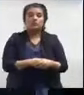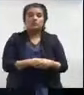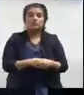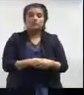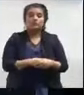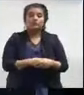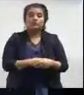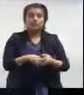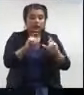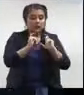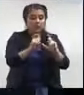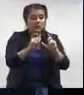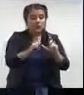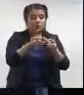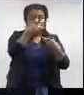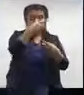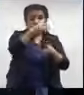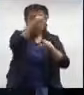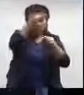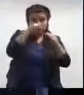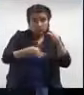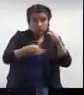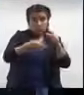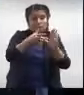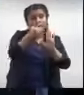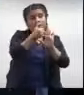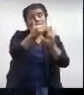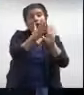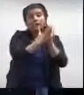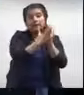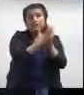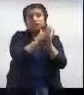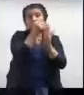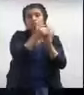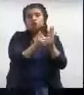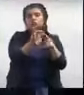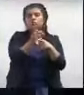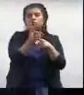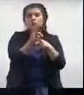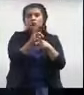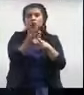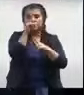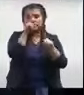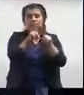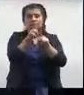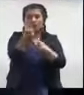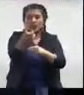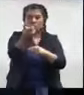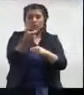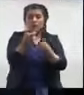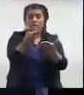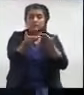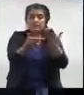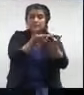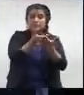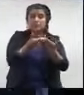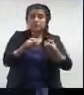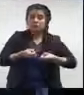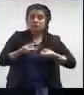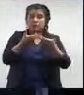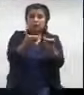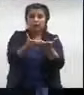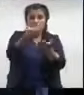arancel respectivo para el fiel cumplimiento de sus funciones y el cobro por los servicios que se prestan